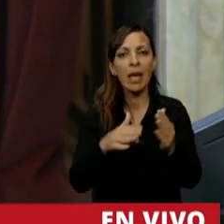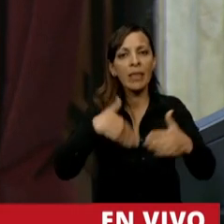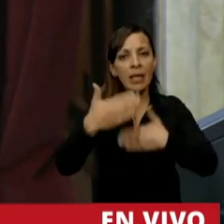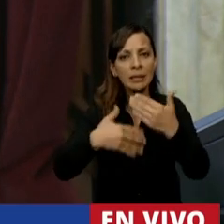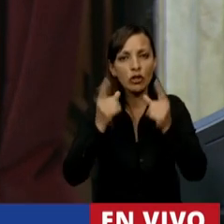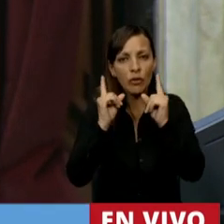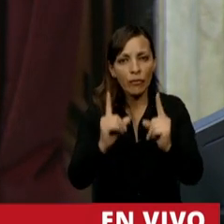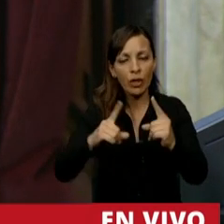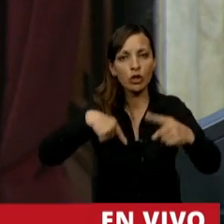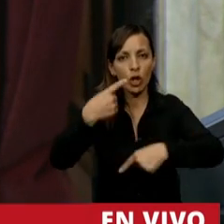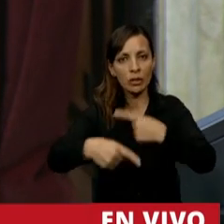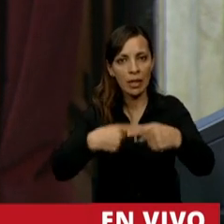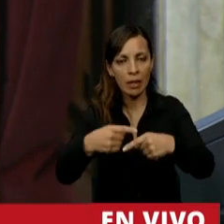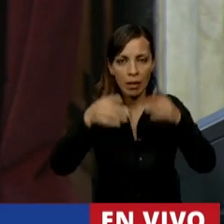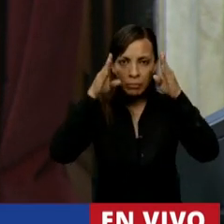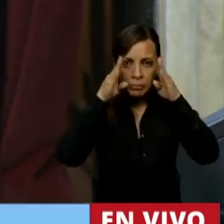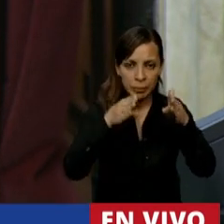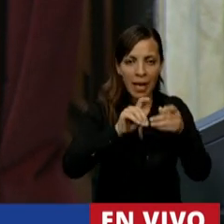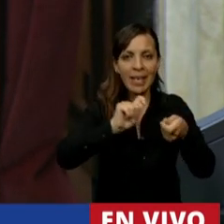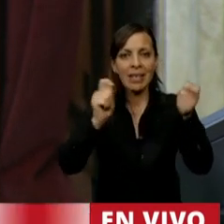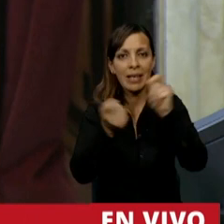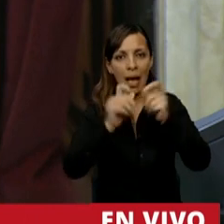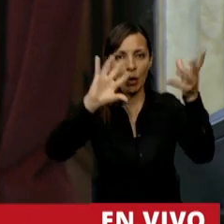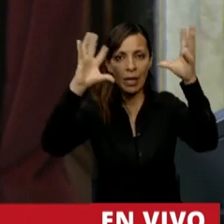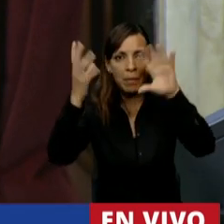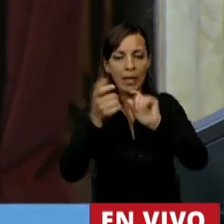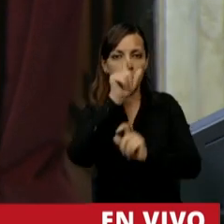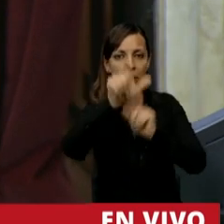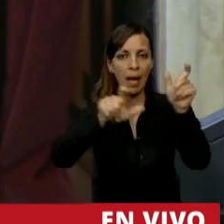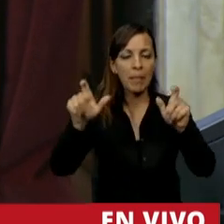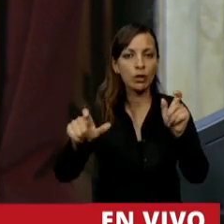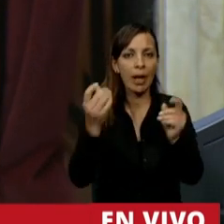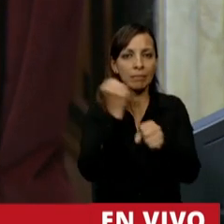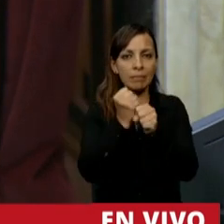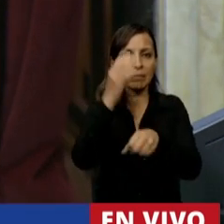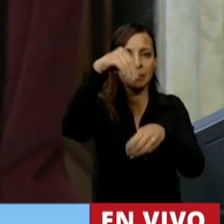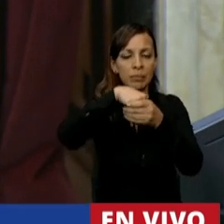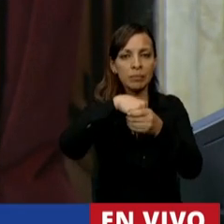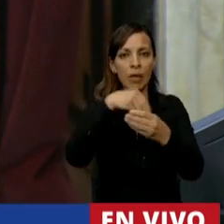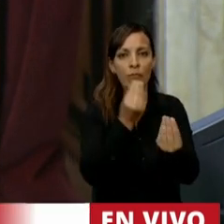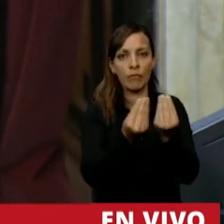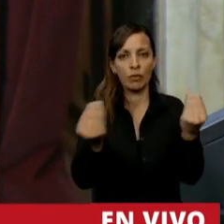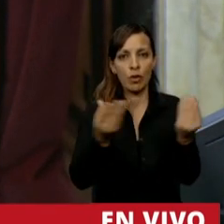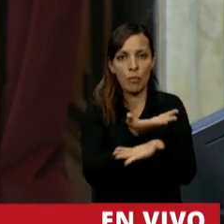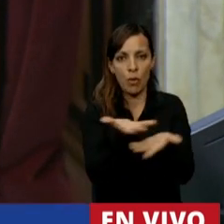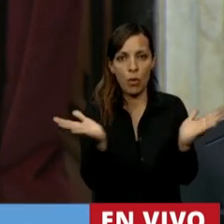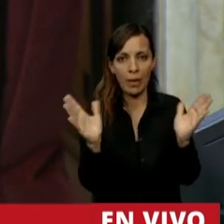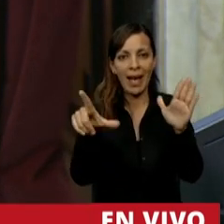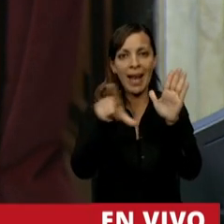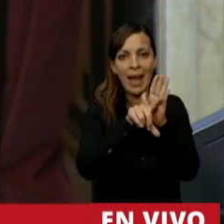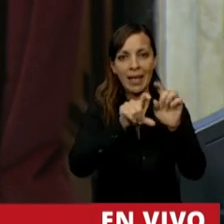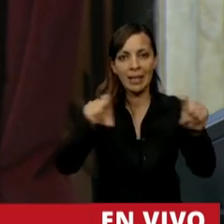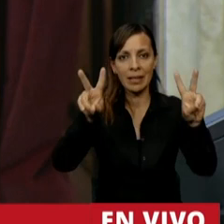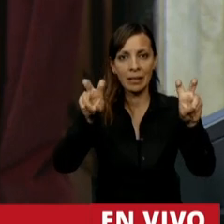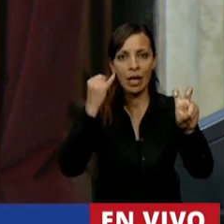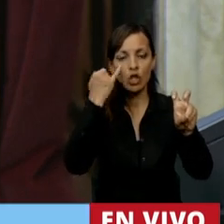desarrollo sostenible, con énfasis en cambio climático para personas que se desempeñan en la función pública. Ley